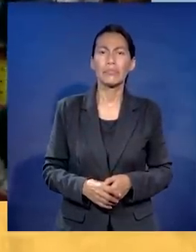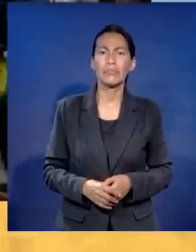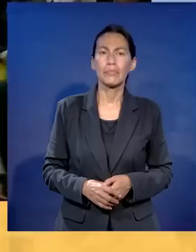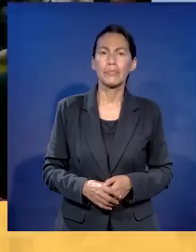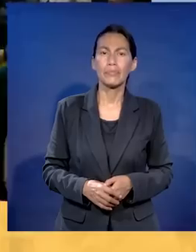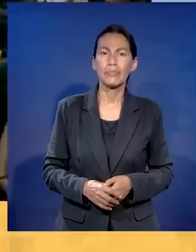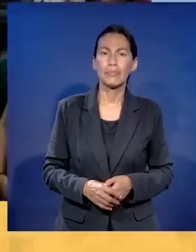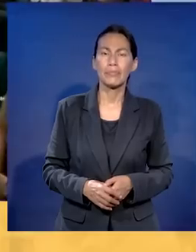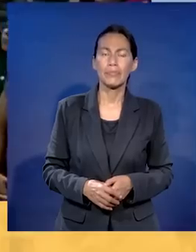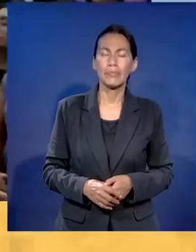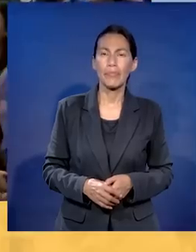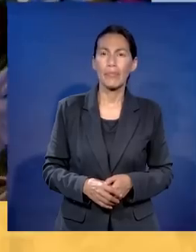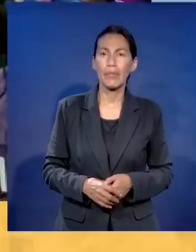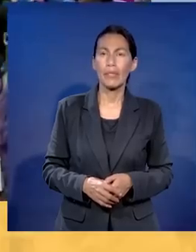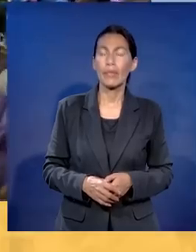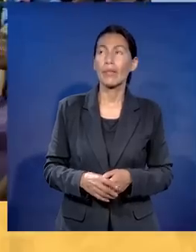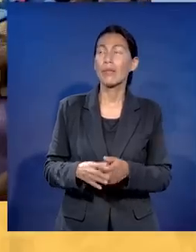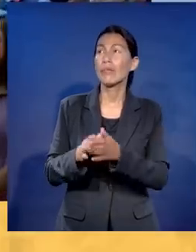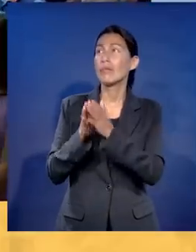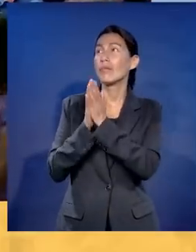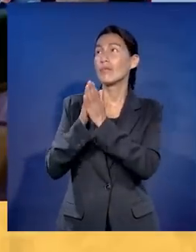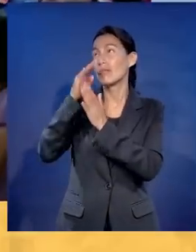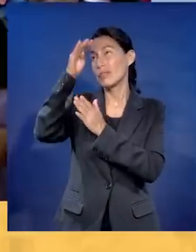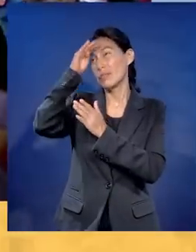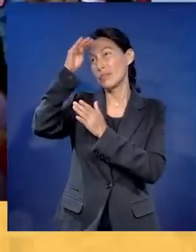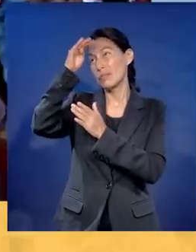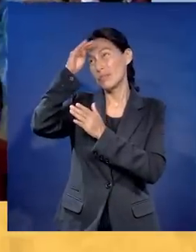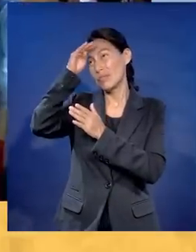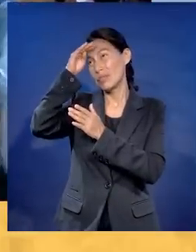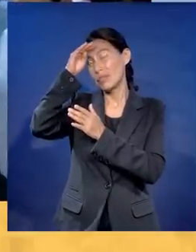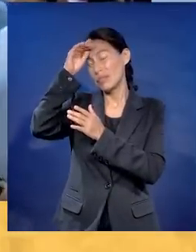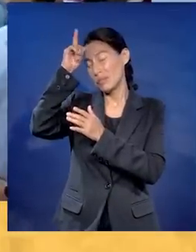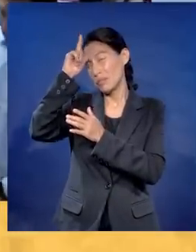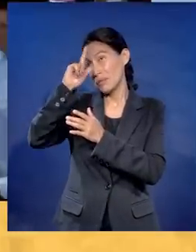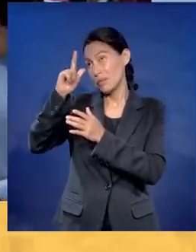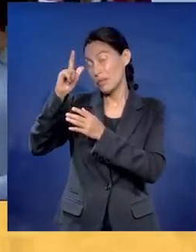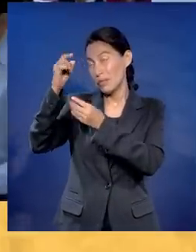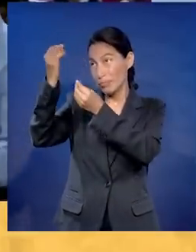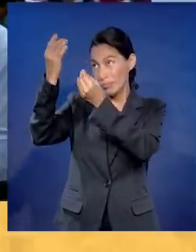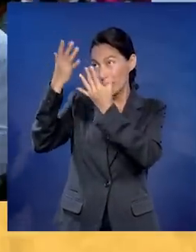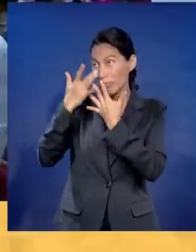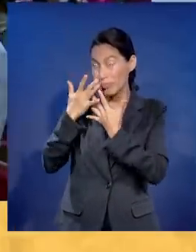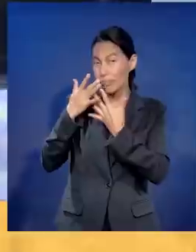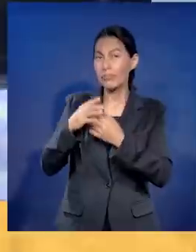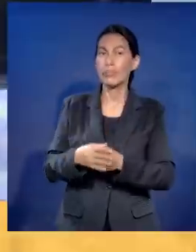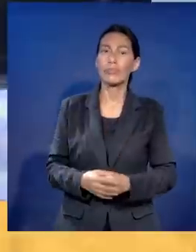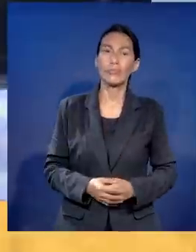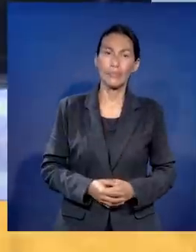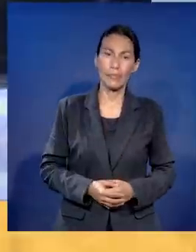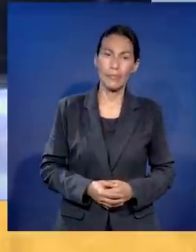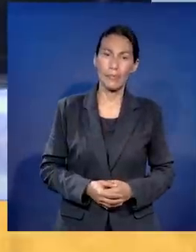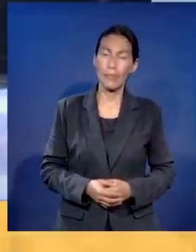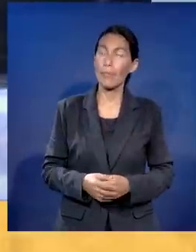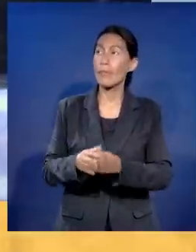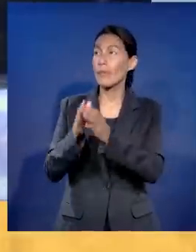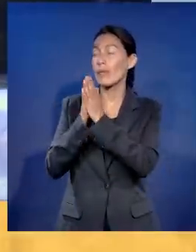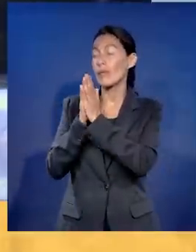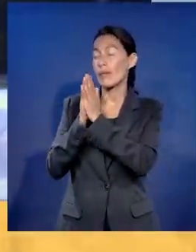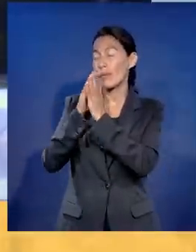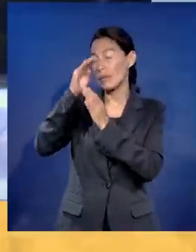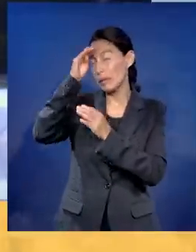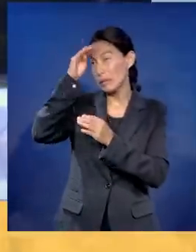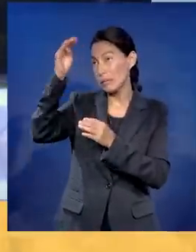manera de responder este llamado escribe Dame una mente espiritual por supuesto refiriéndose